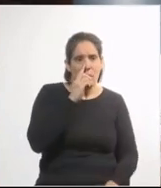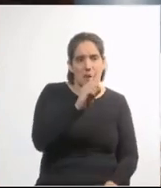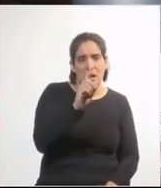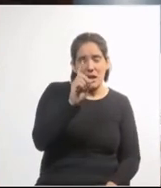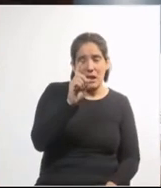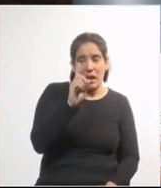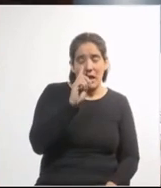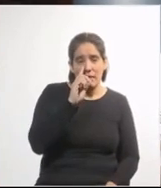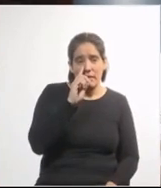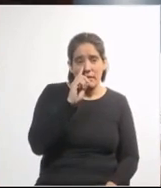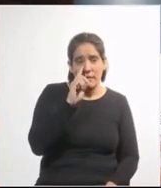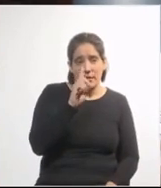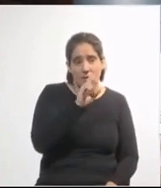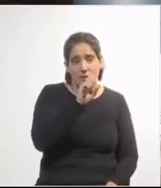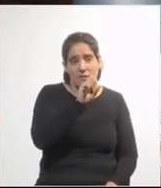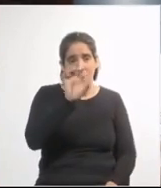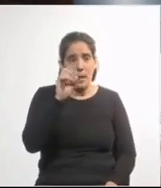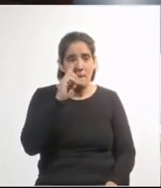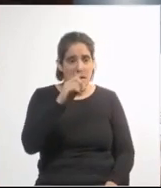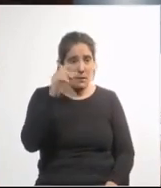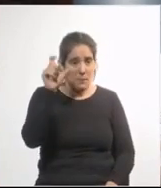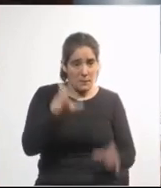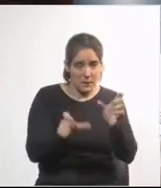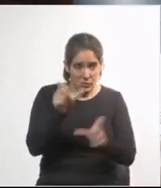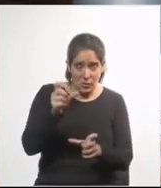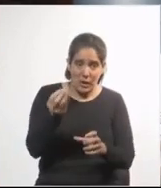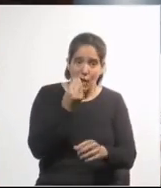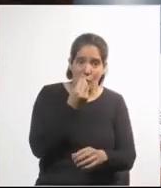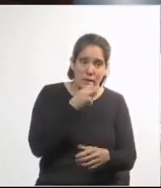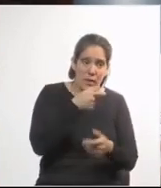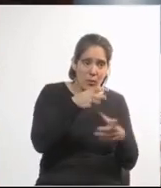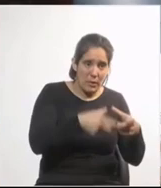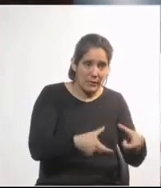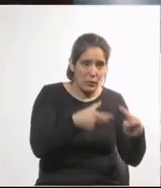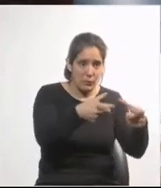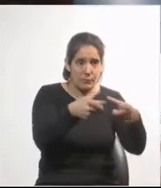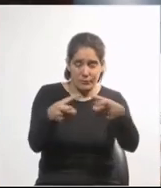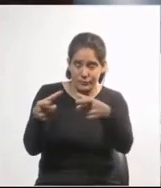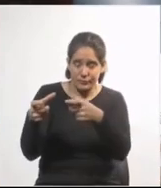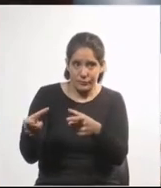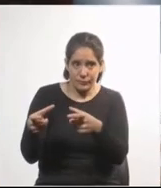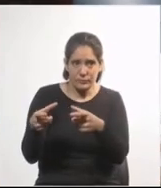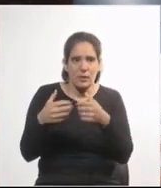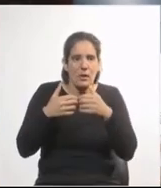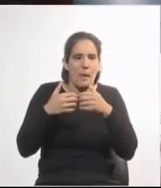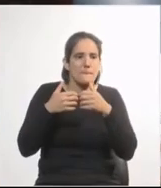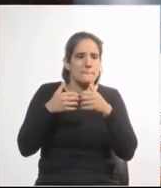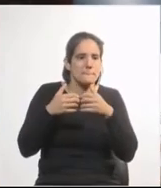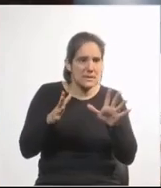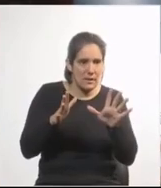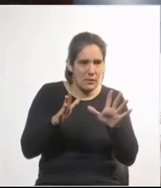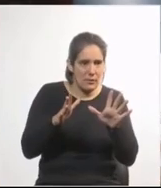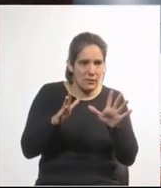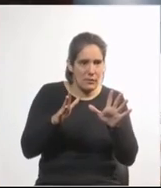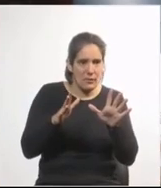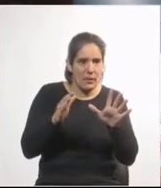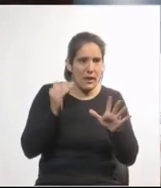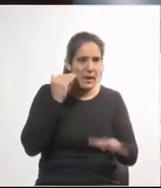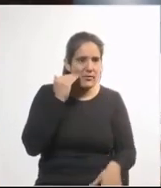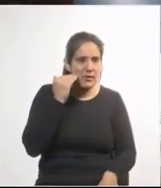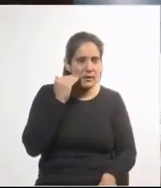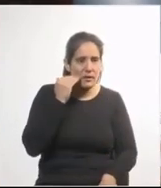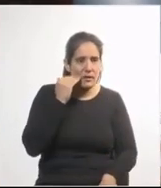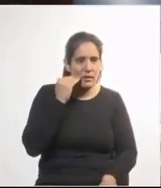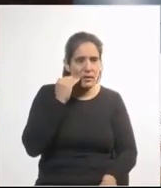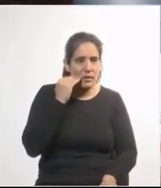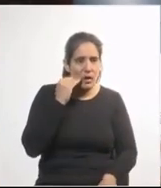10.000 personas, 10.000 comidas servidas para el área metropolitana de Montevideo, comenzando en los primeros días de abril,